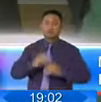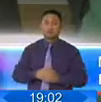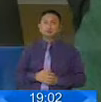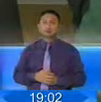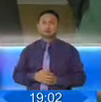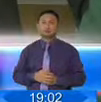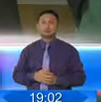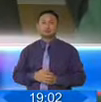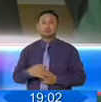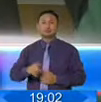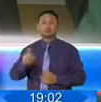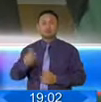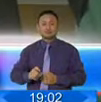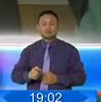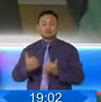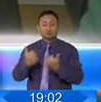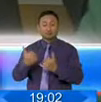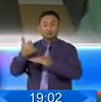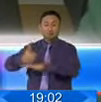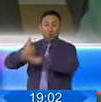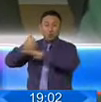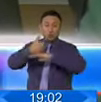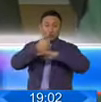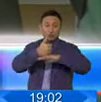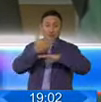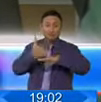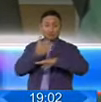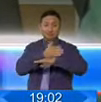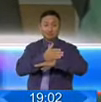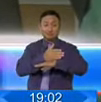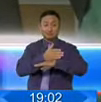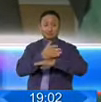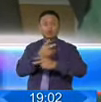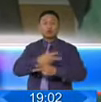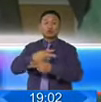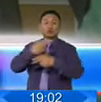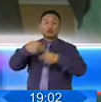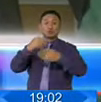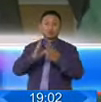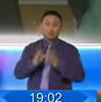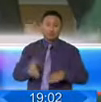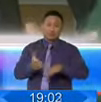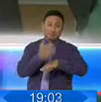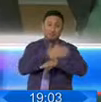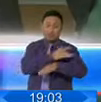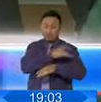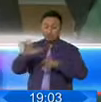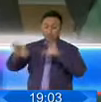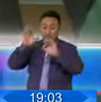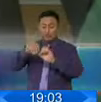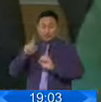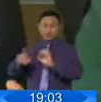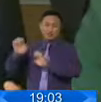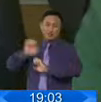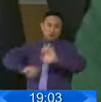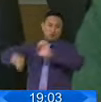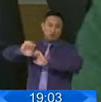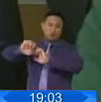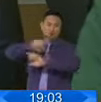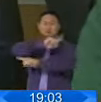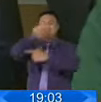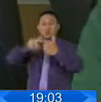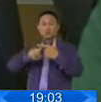que evaluar las autoridades que han sido designadas por el Consejo de Participación Ciudadana. En segundo lugar, hay que